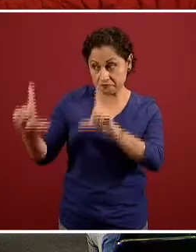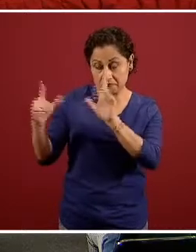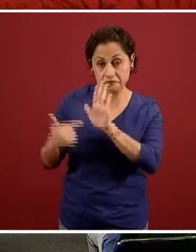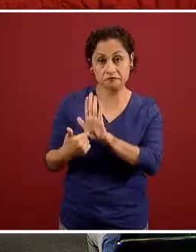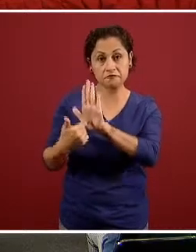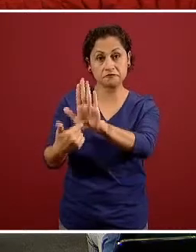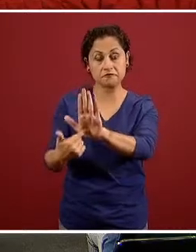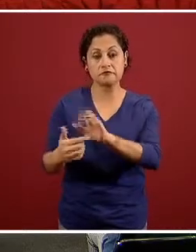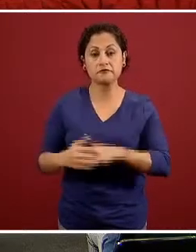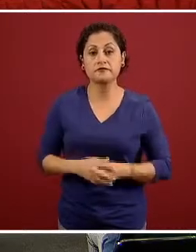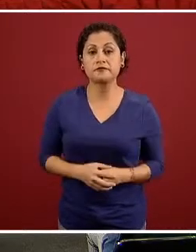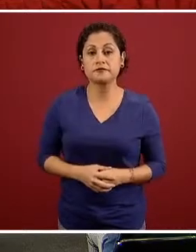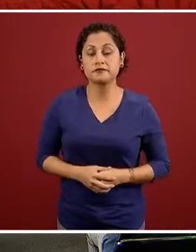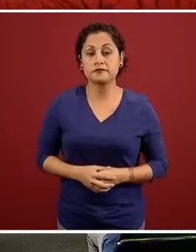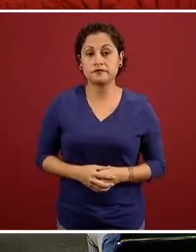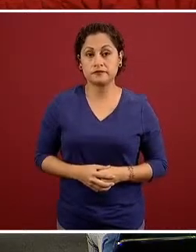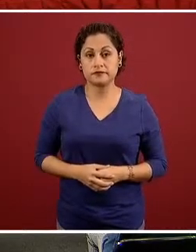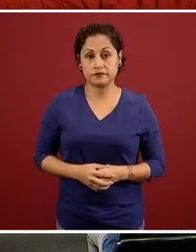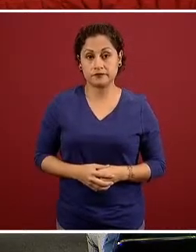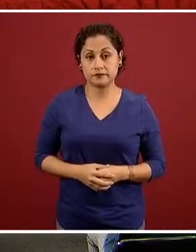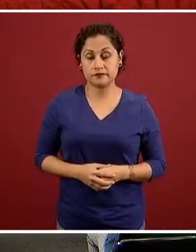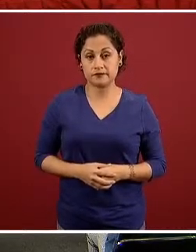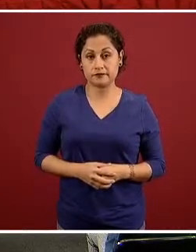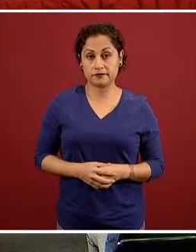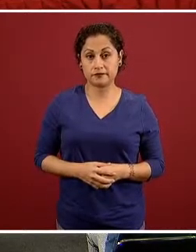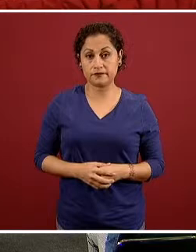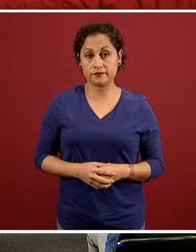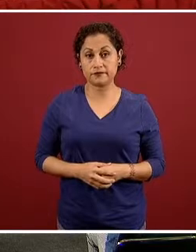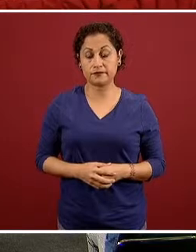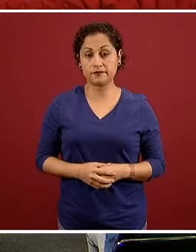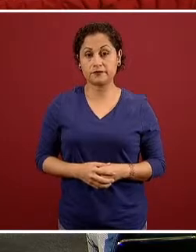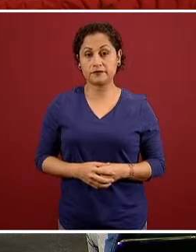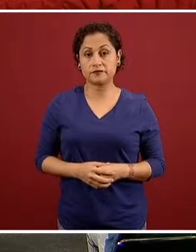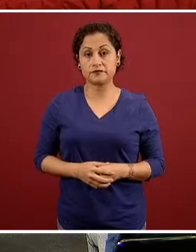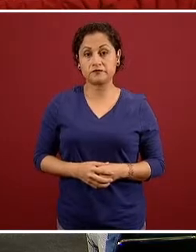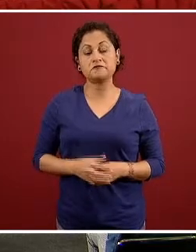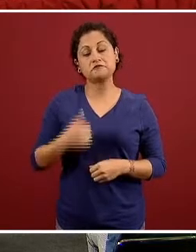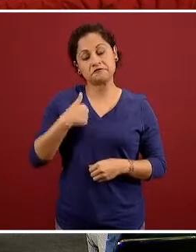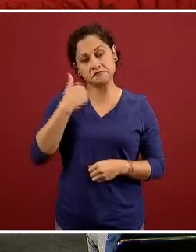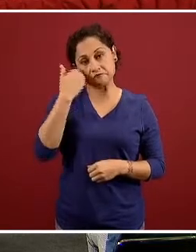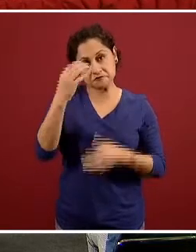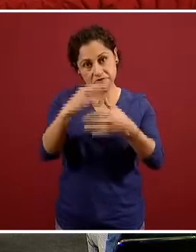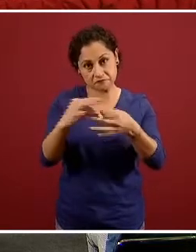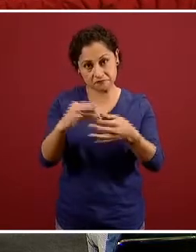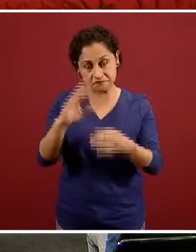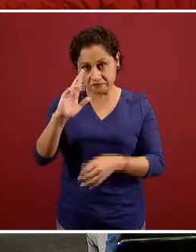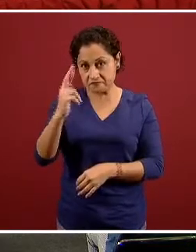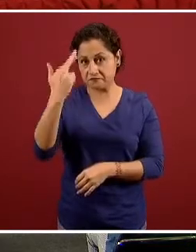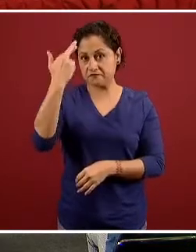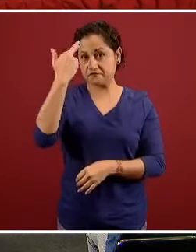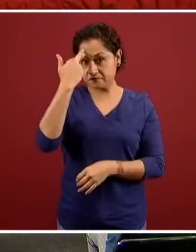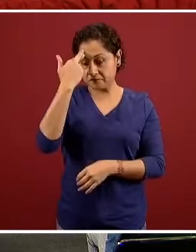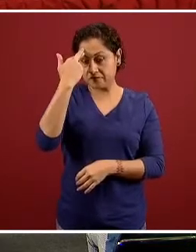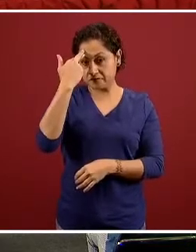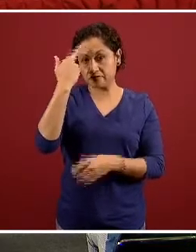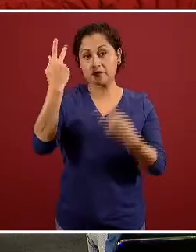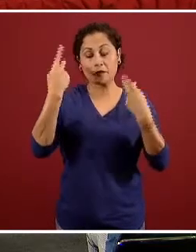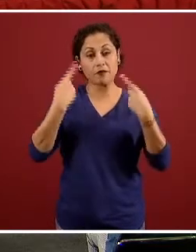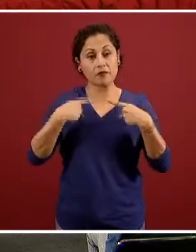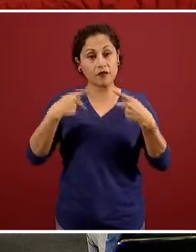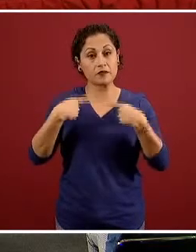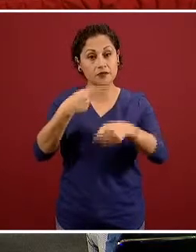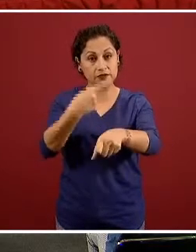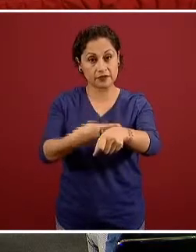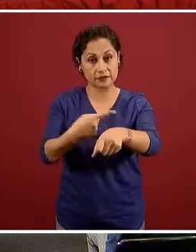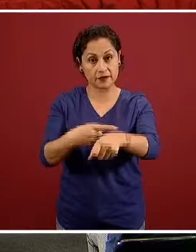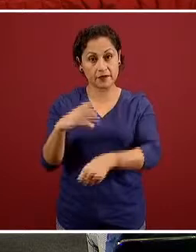la primera, por favor. Bien. Solo para recordarles de la atención médica a los pacientes con